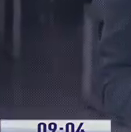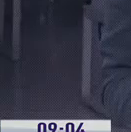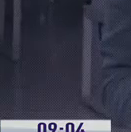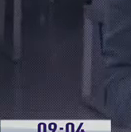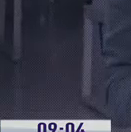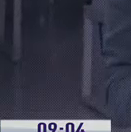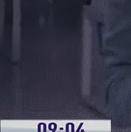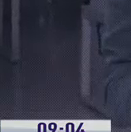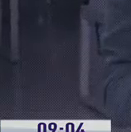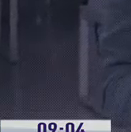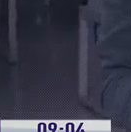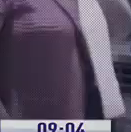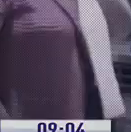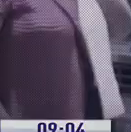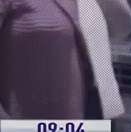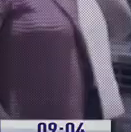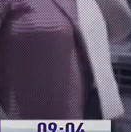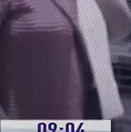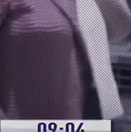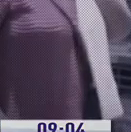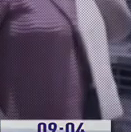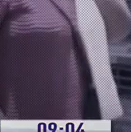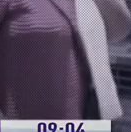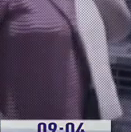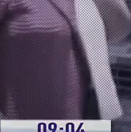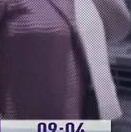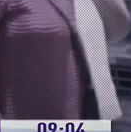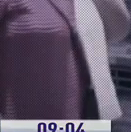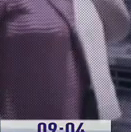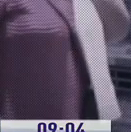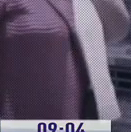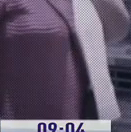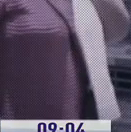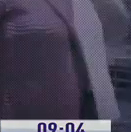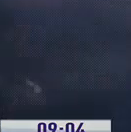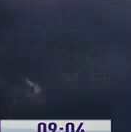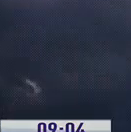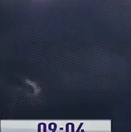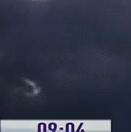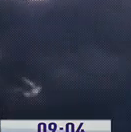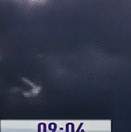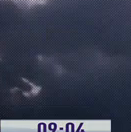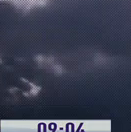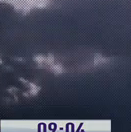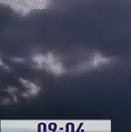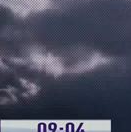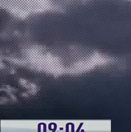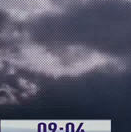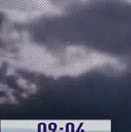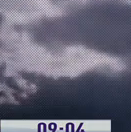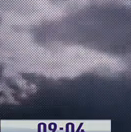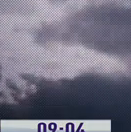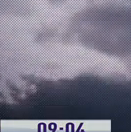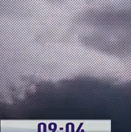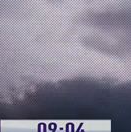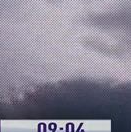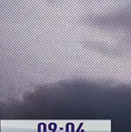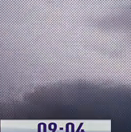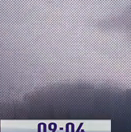ángeles, blancos ángeles, de Dios siempre tendrán su